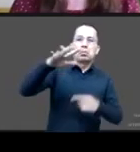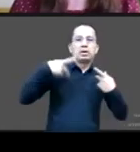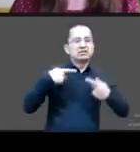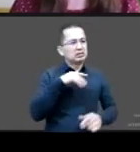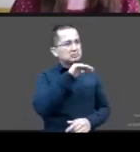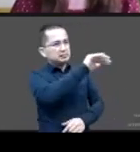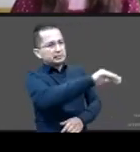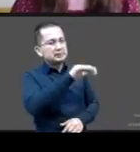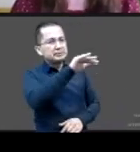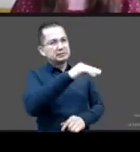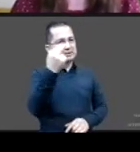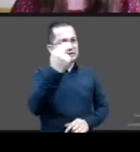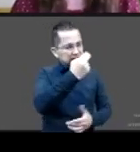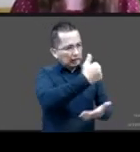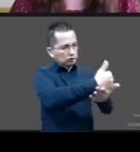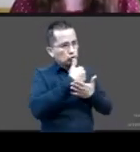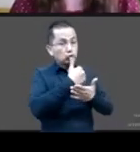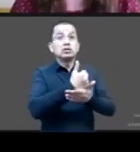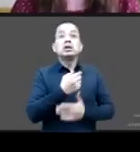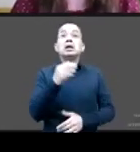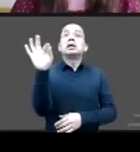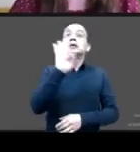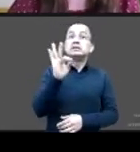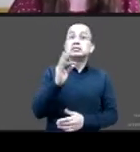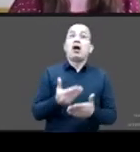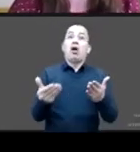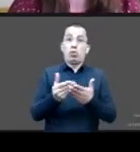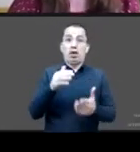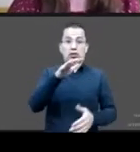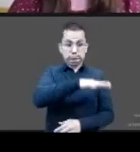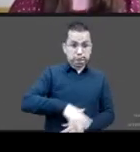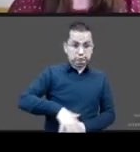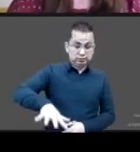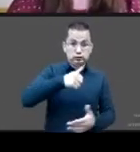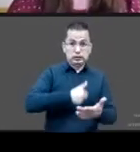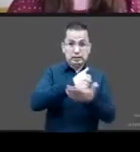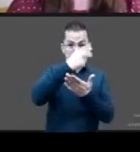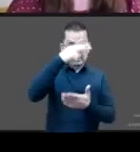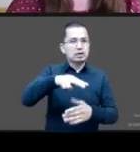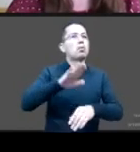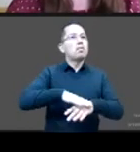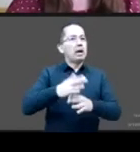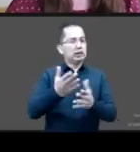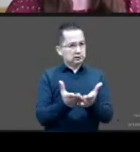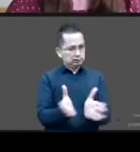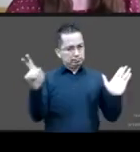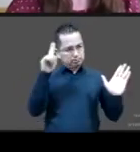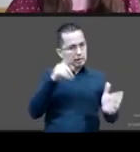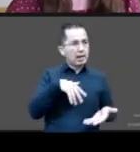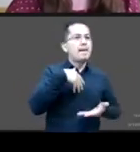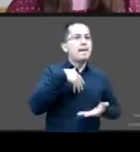es probable que se empiece a abrir a diferentes zonas de la Ciudad de México tenemos también